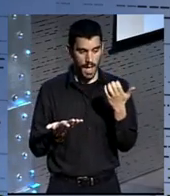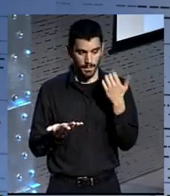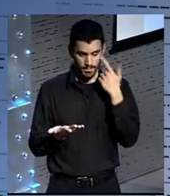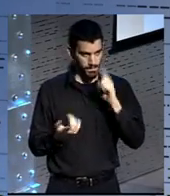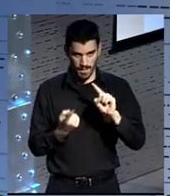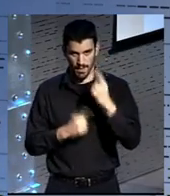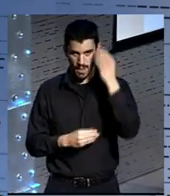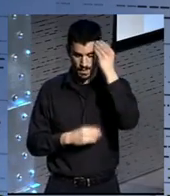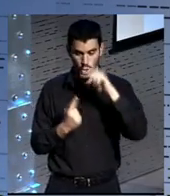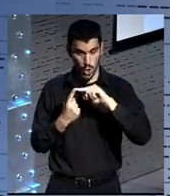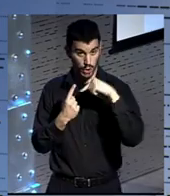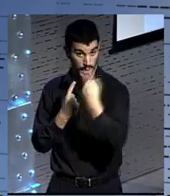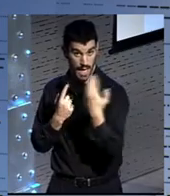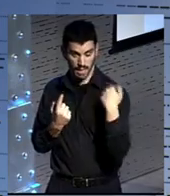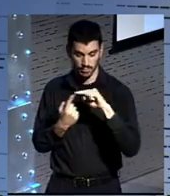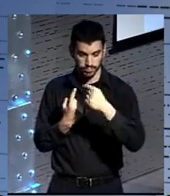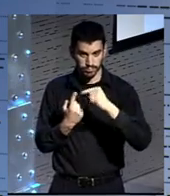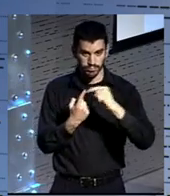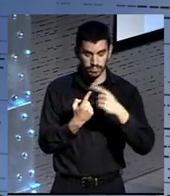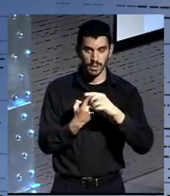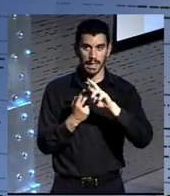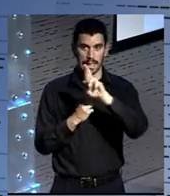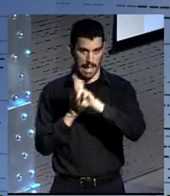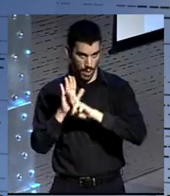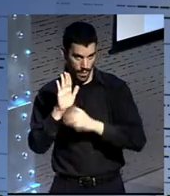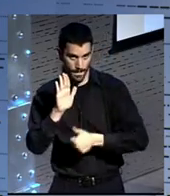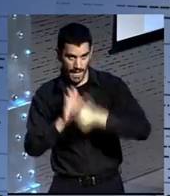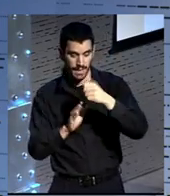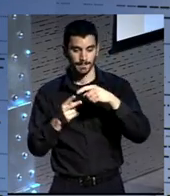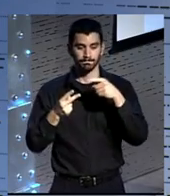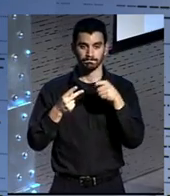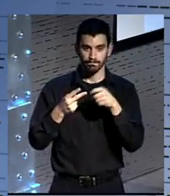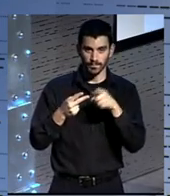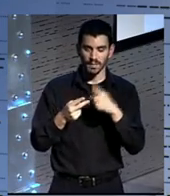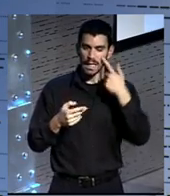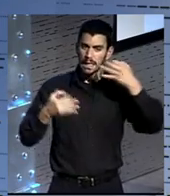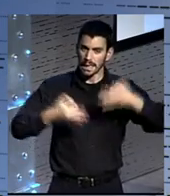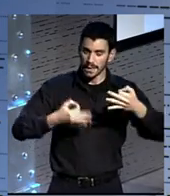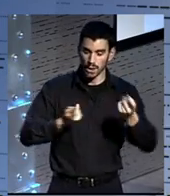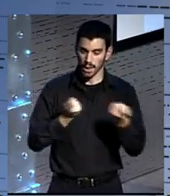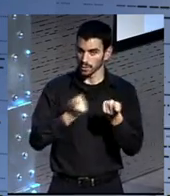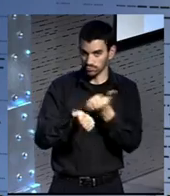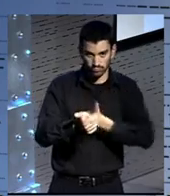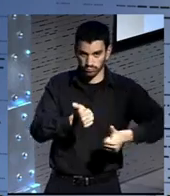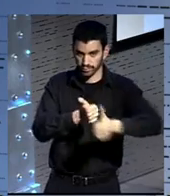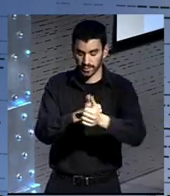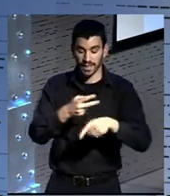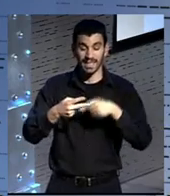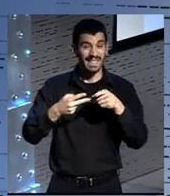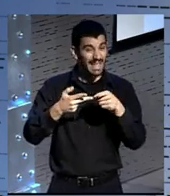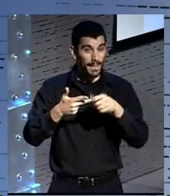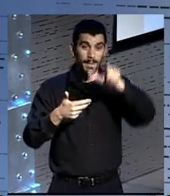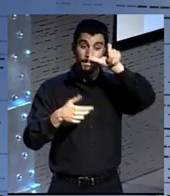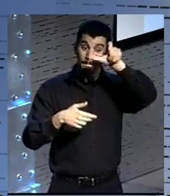esas consecuencias en términos de mayor regulación, mayor preeminencia de la gestión de riesgos y mayor centralidad